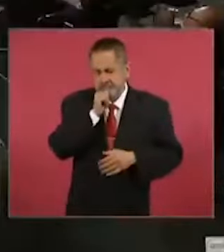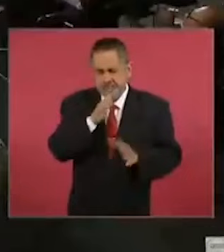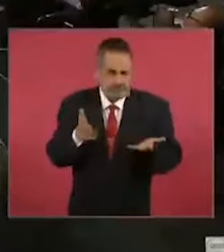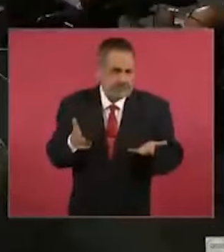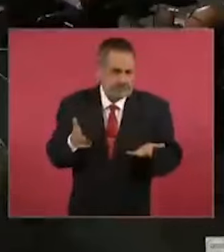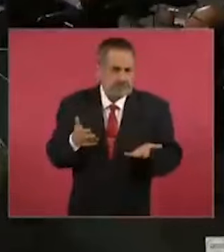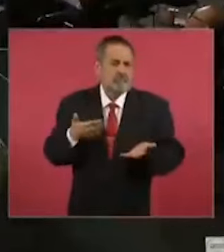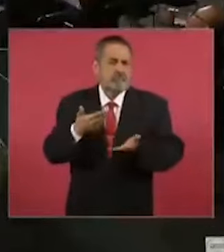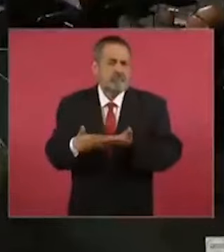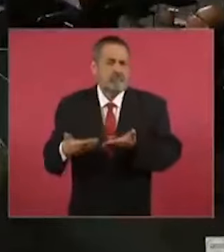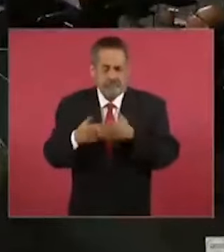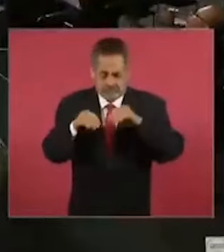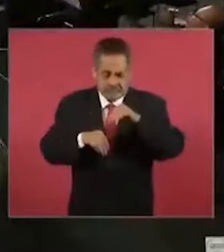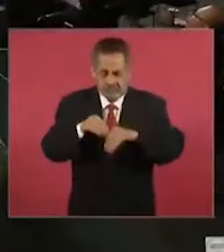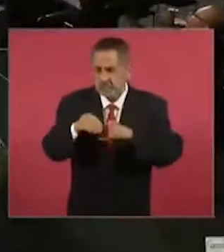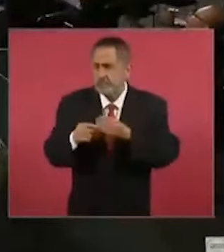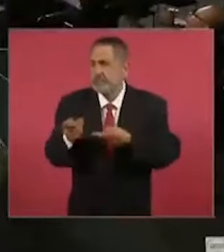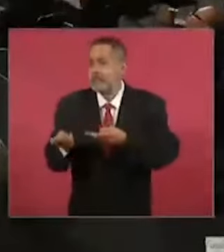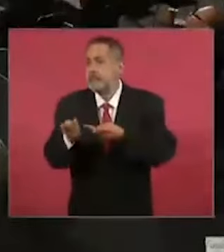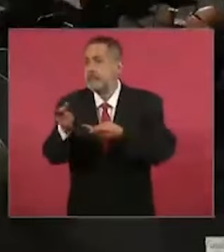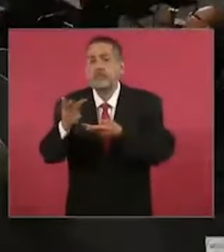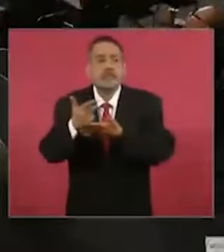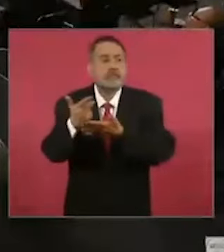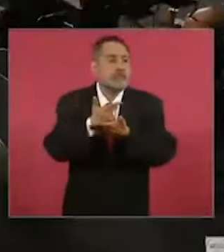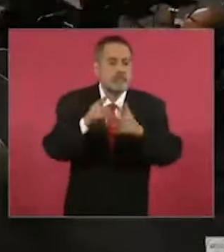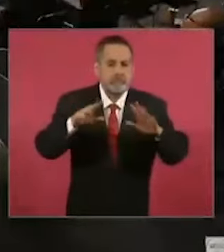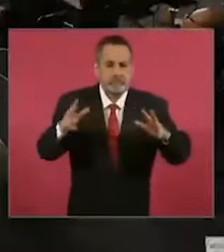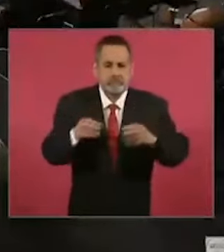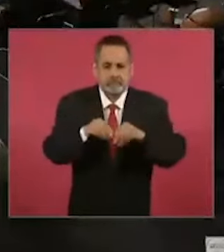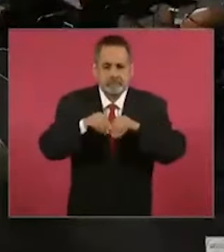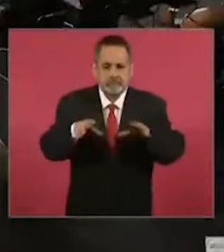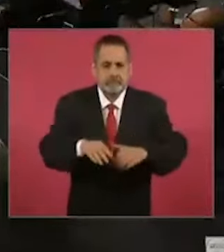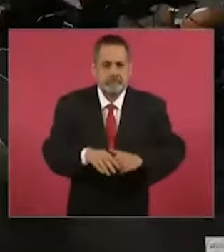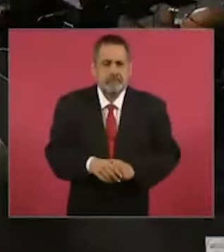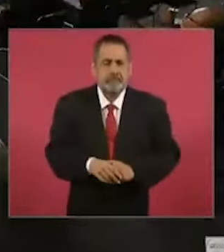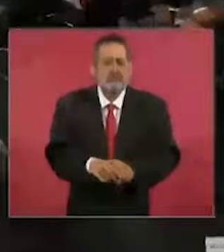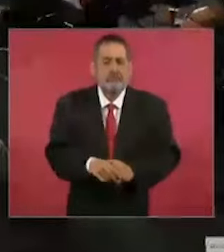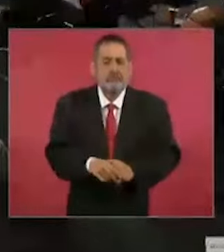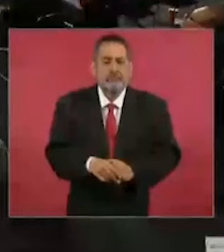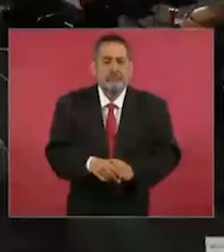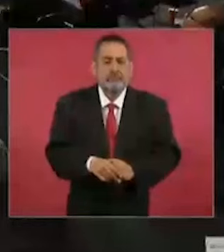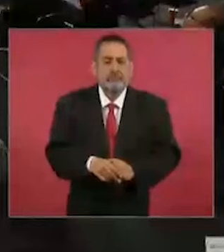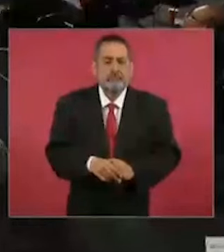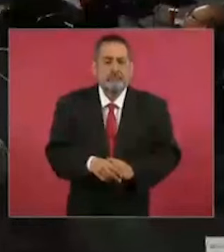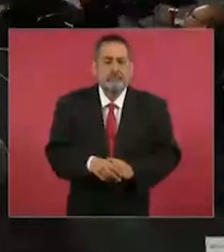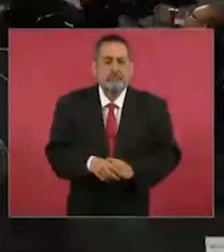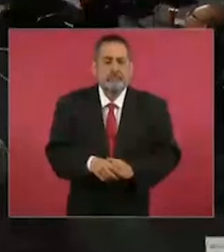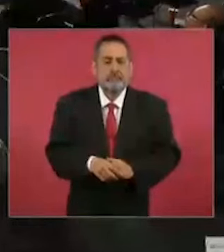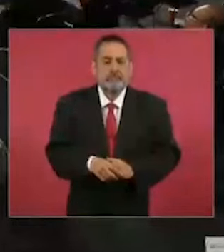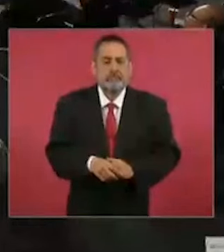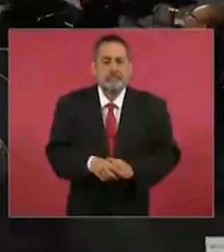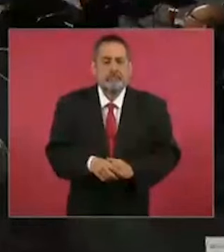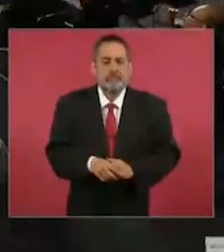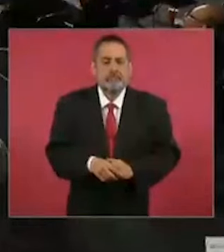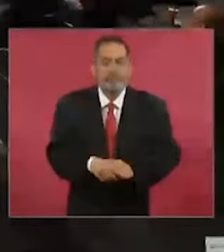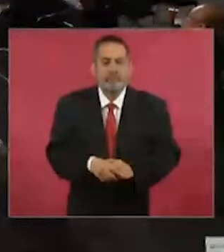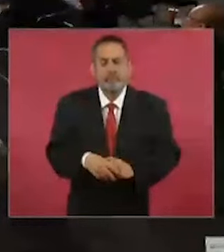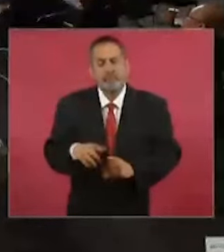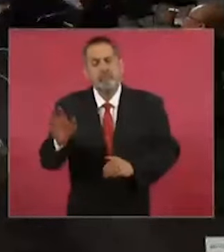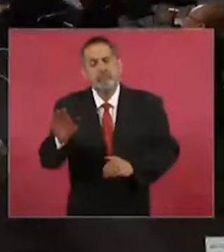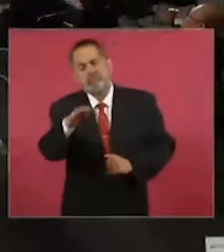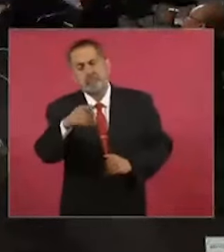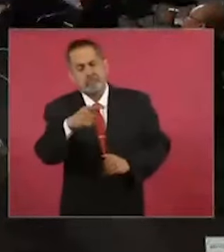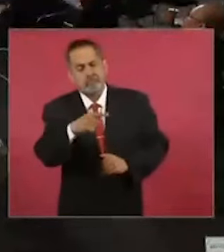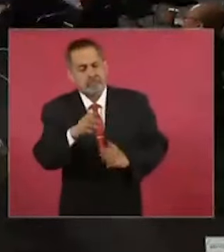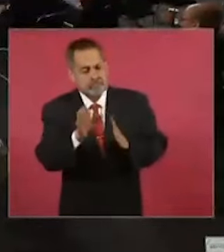primeras preguntas que se puso sobre la mesa fue Cómo va Mexicana de Aviación porque se le preguntó al presidente la